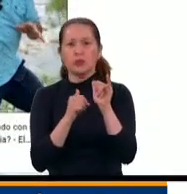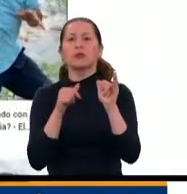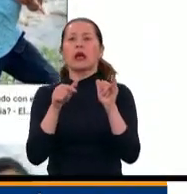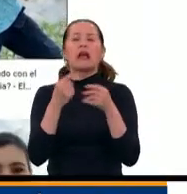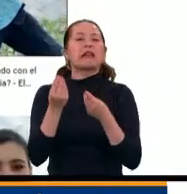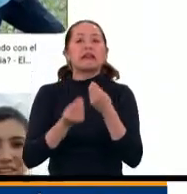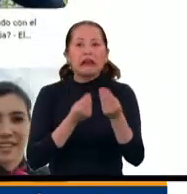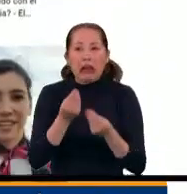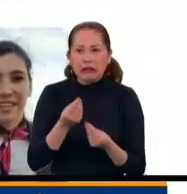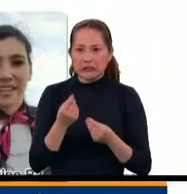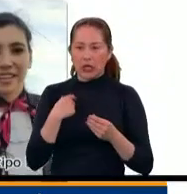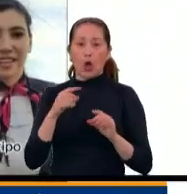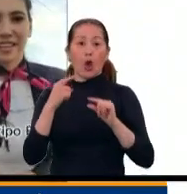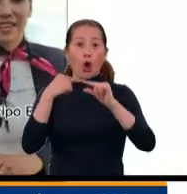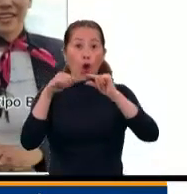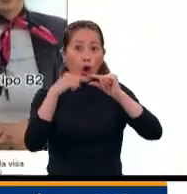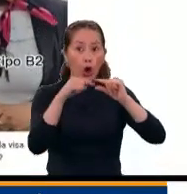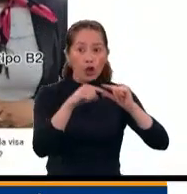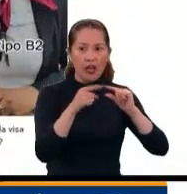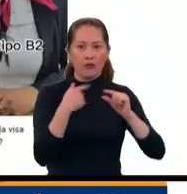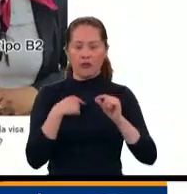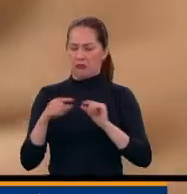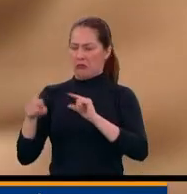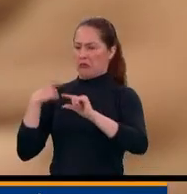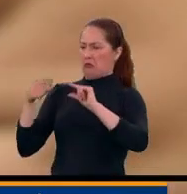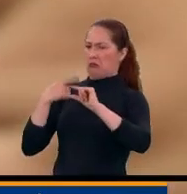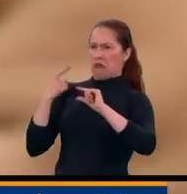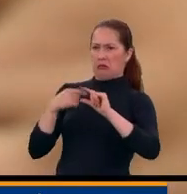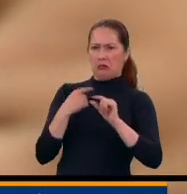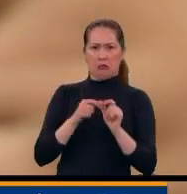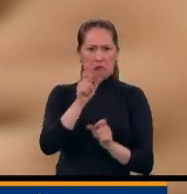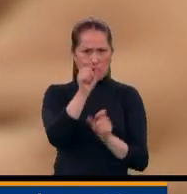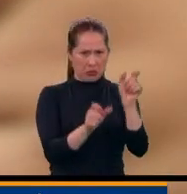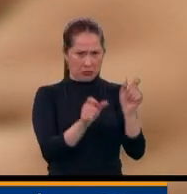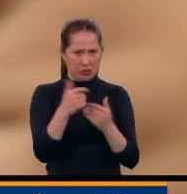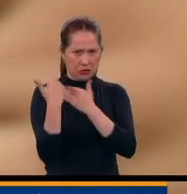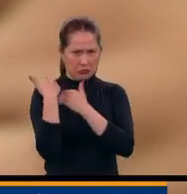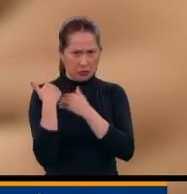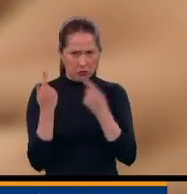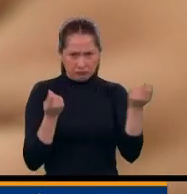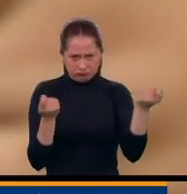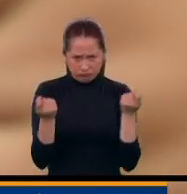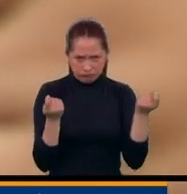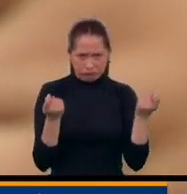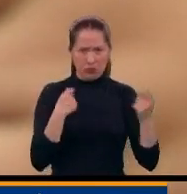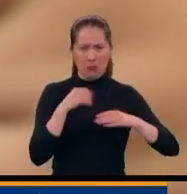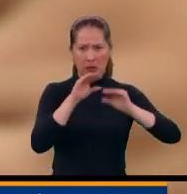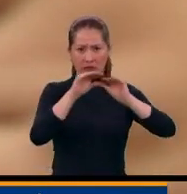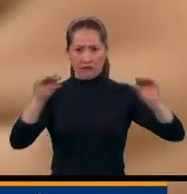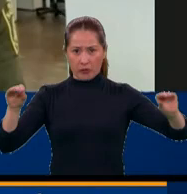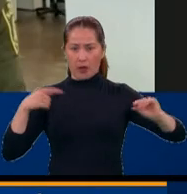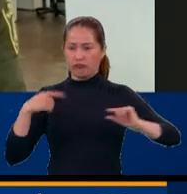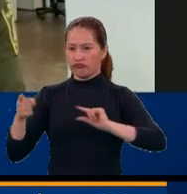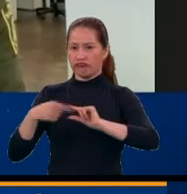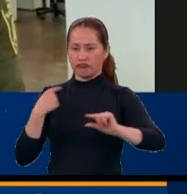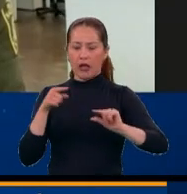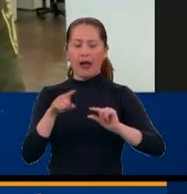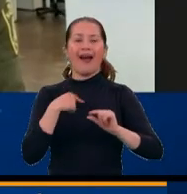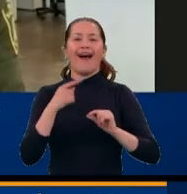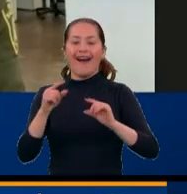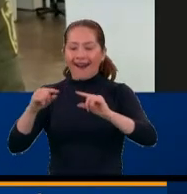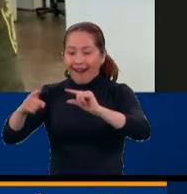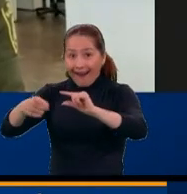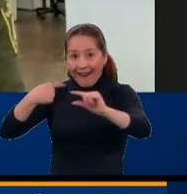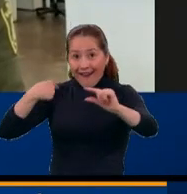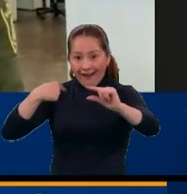social y de correos electrónicos que le envían a quienes están administrando estas plataformas, reciben un archivo malicioso que